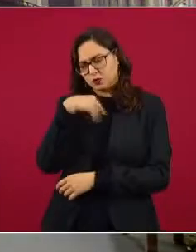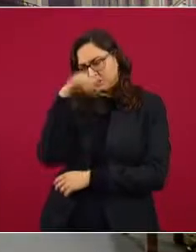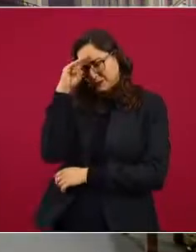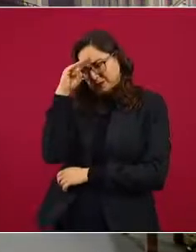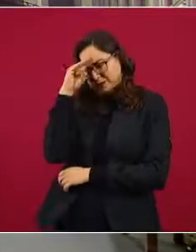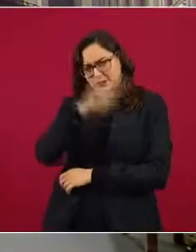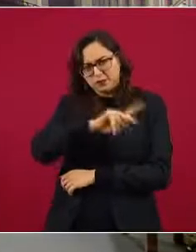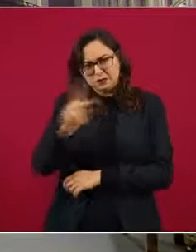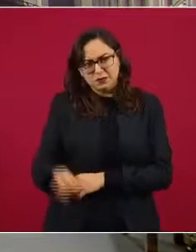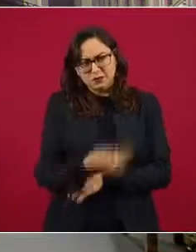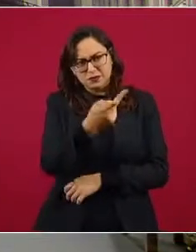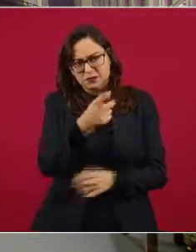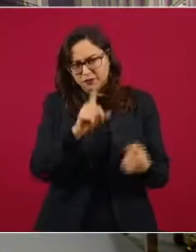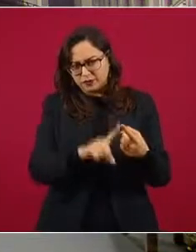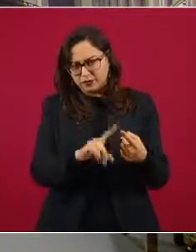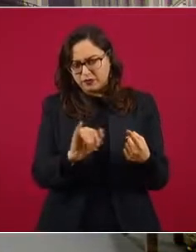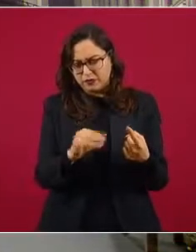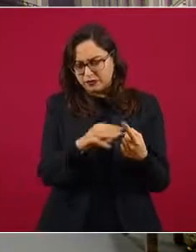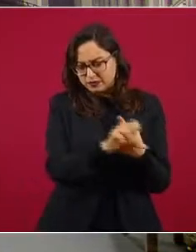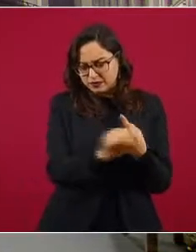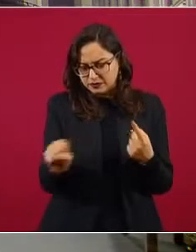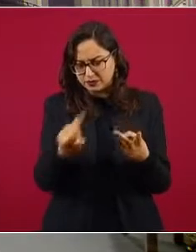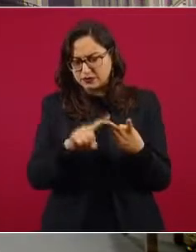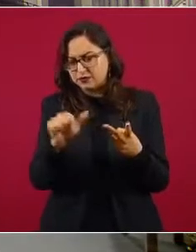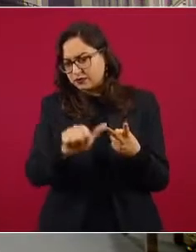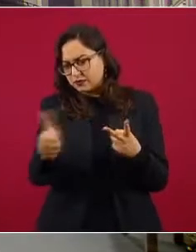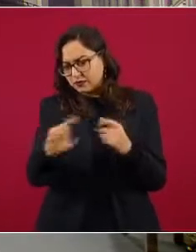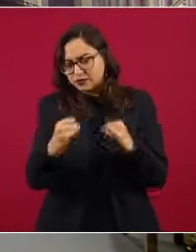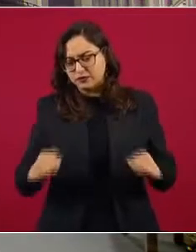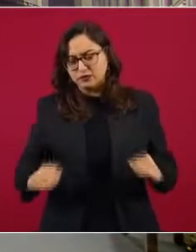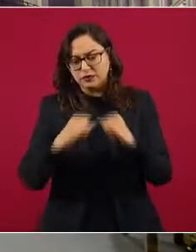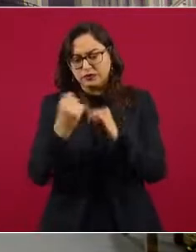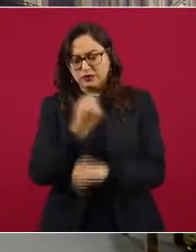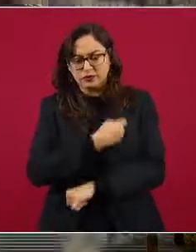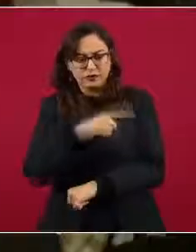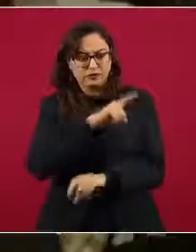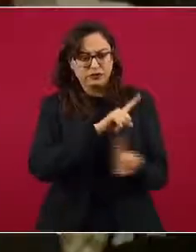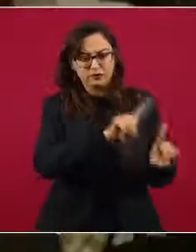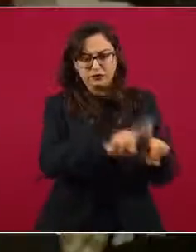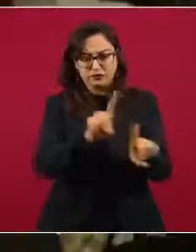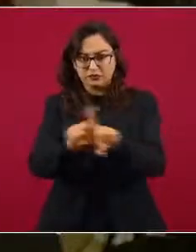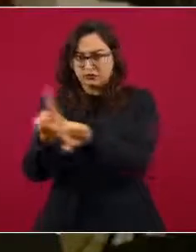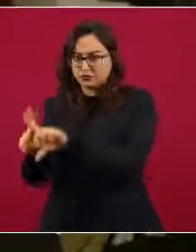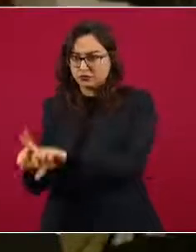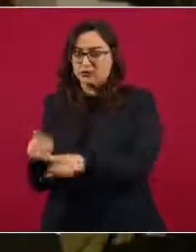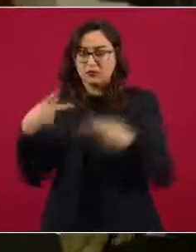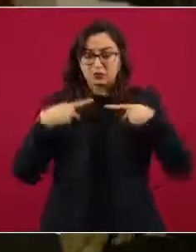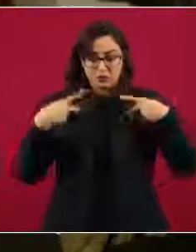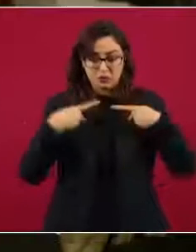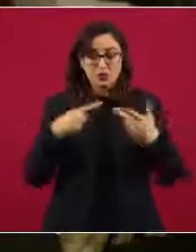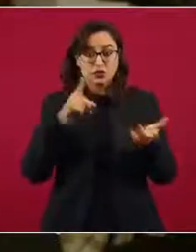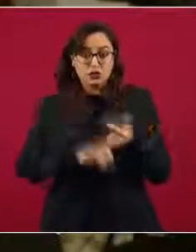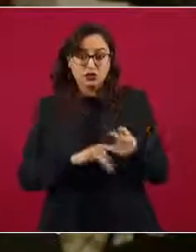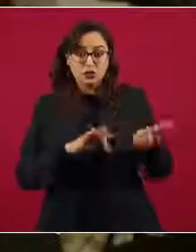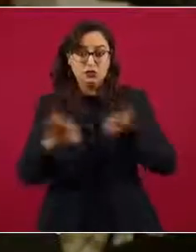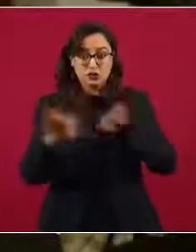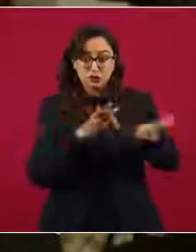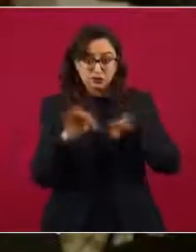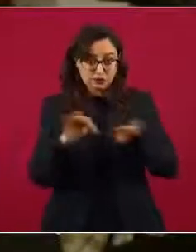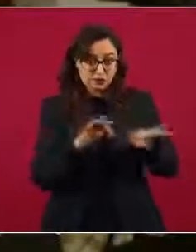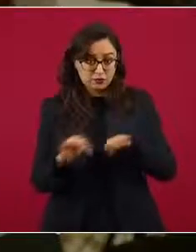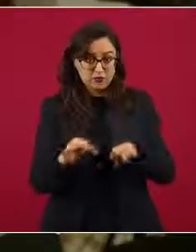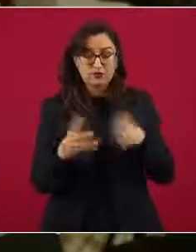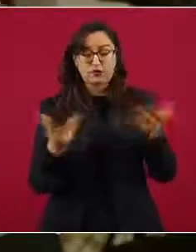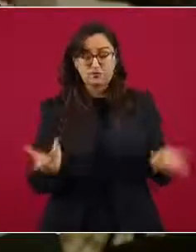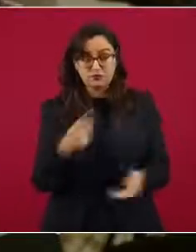del Seguro Social y por parte de las instituciones de salud, para que se pueda canalizar a todos estos doctores, enfermeras,